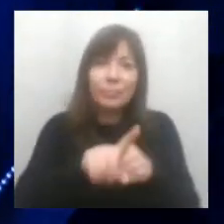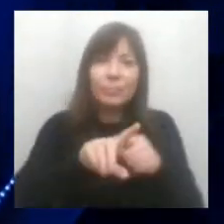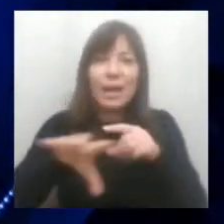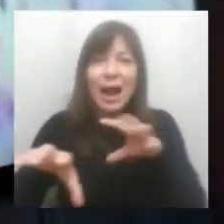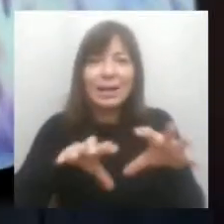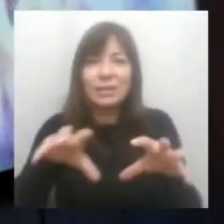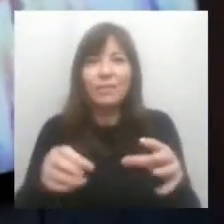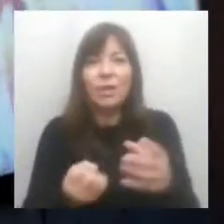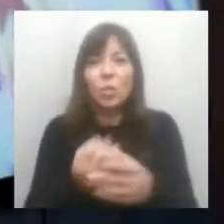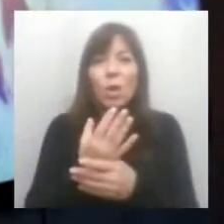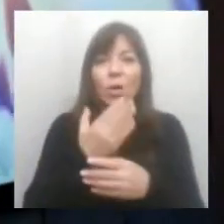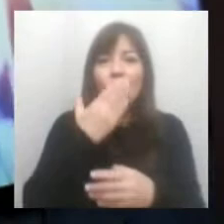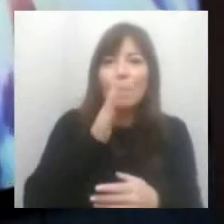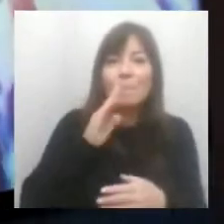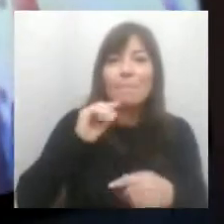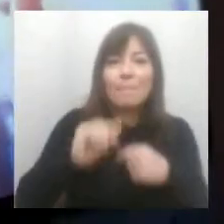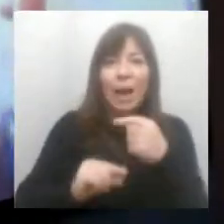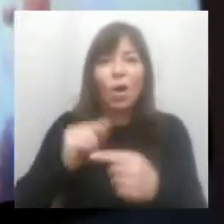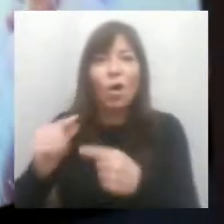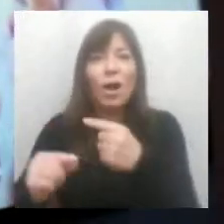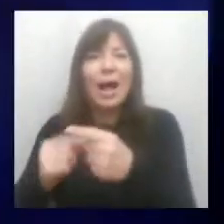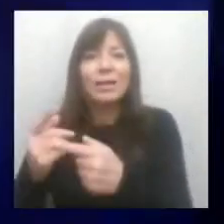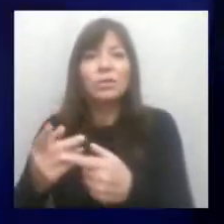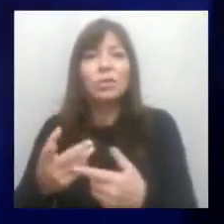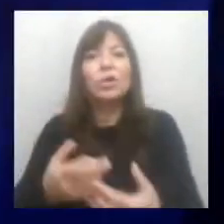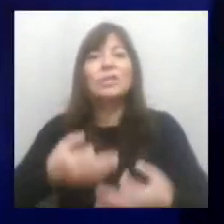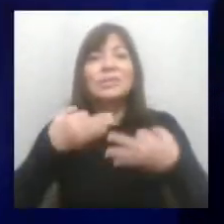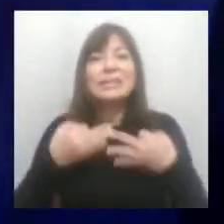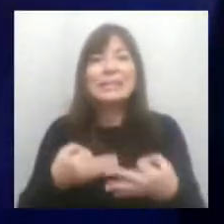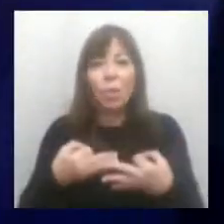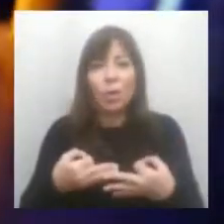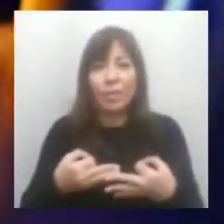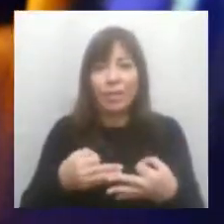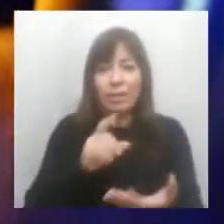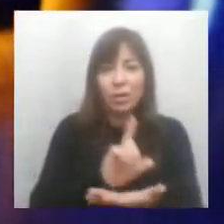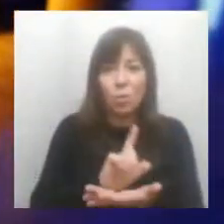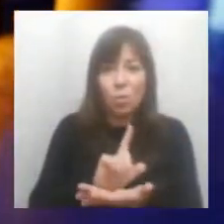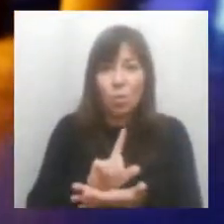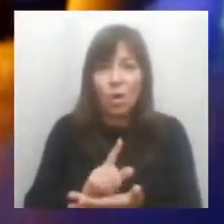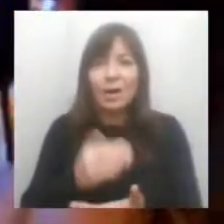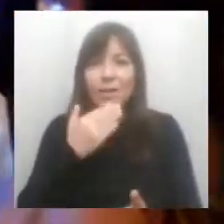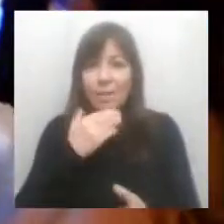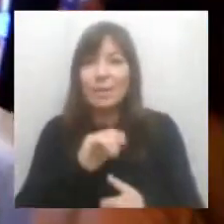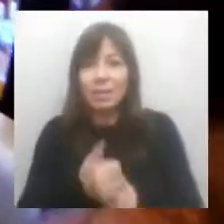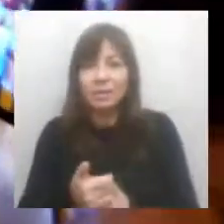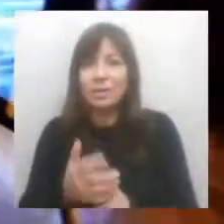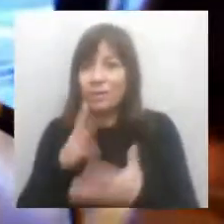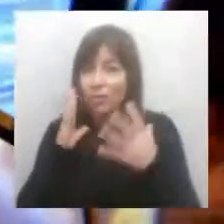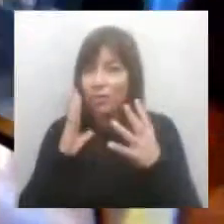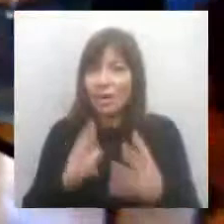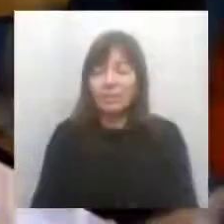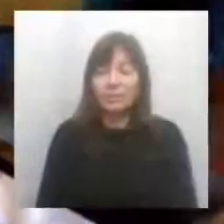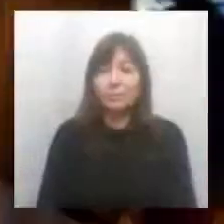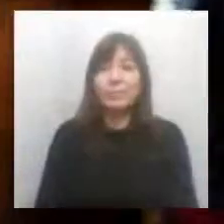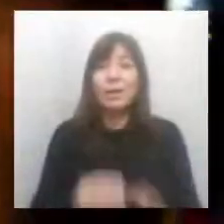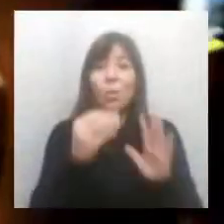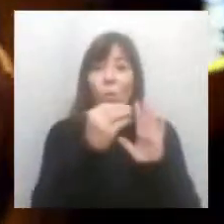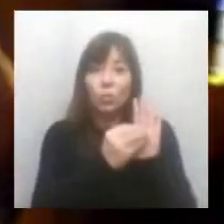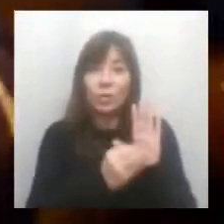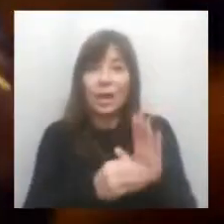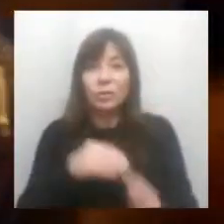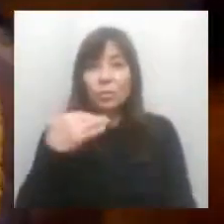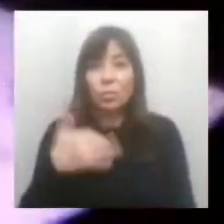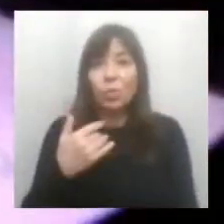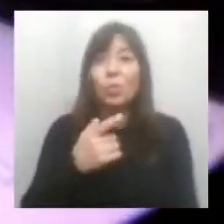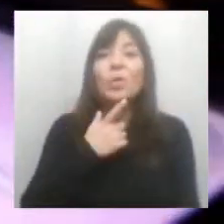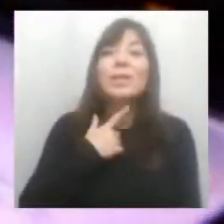y mejorando, por supuesto, los estándares de seguridad. Así que sí, también fue un gran desafío. Sí, hay un dato que es súper interesante, que tiene que